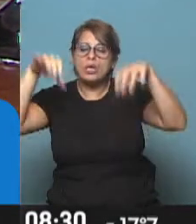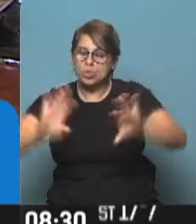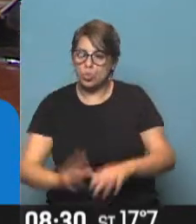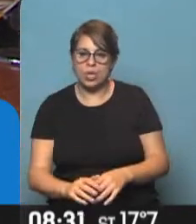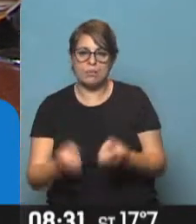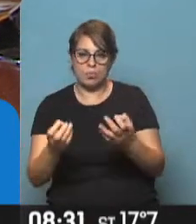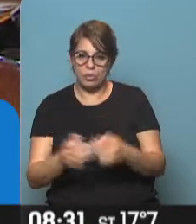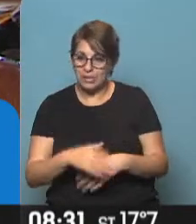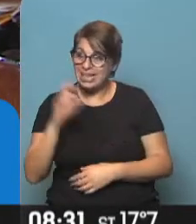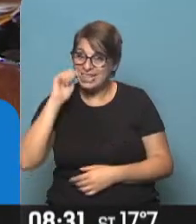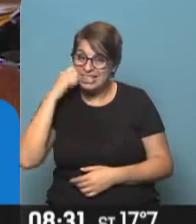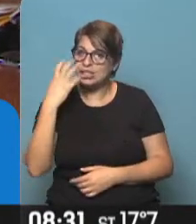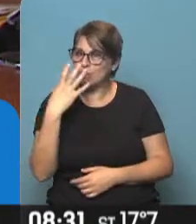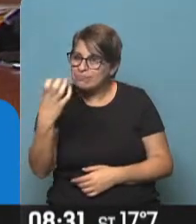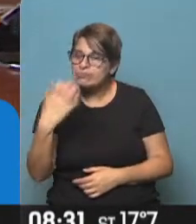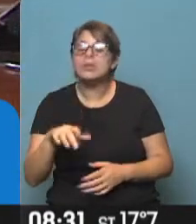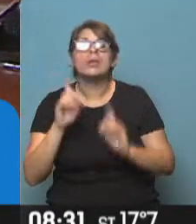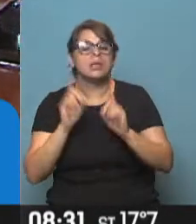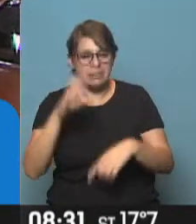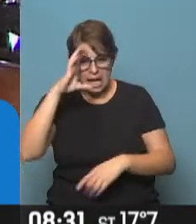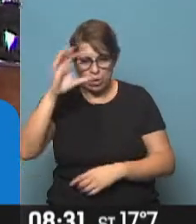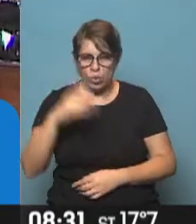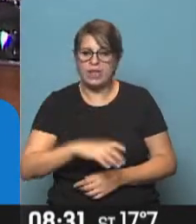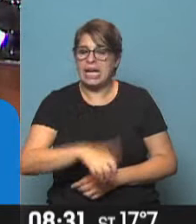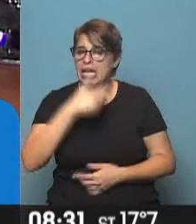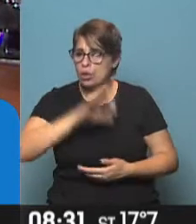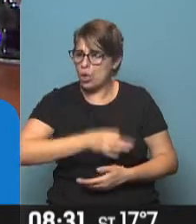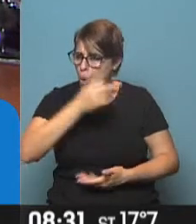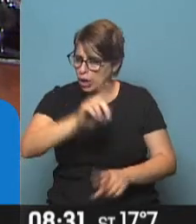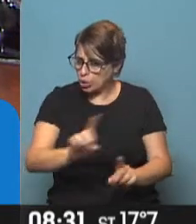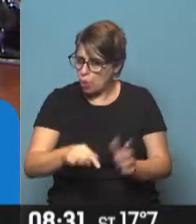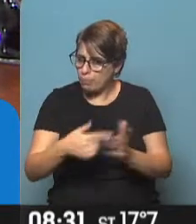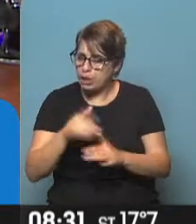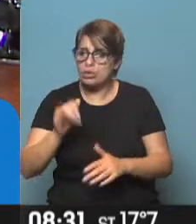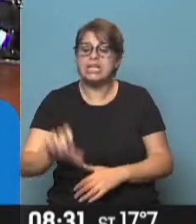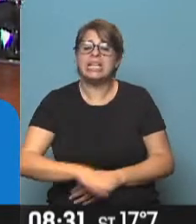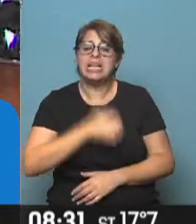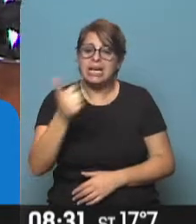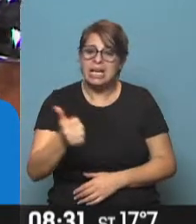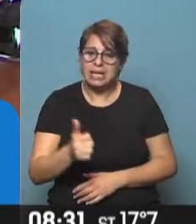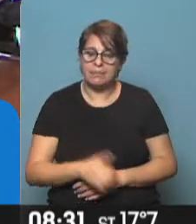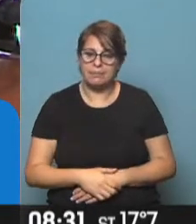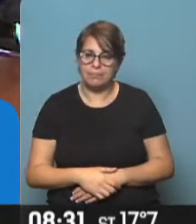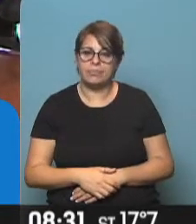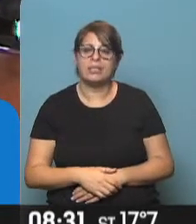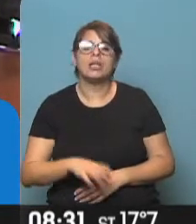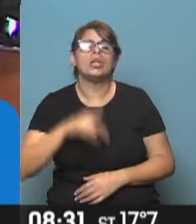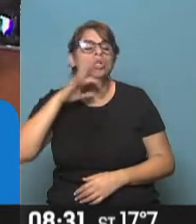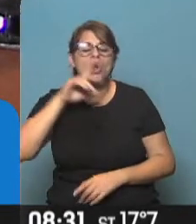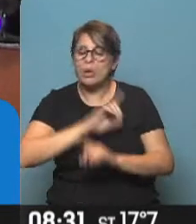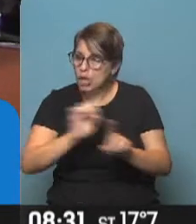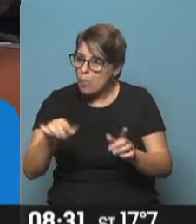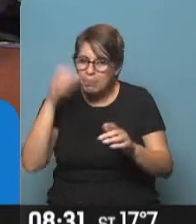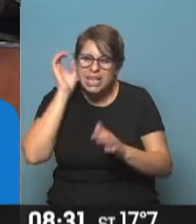buenísimo más que atractivo y no olvidar no el ganador del oscar pero sí ganador de verdad perdón no es ganador del nobel pero sí